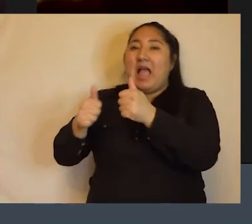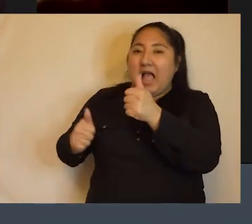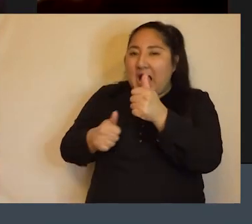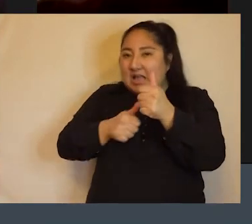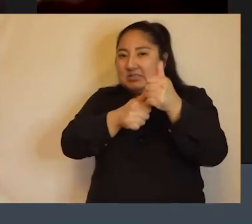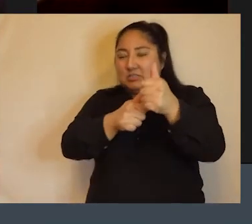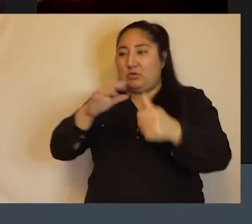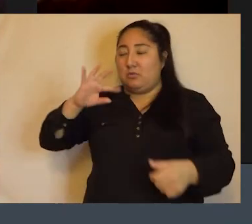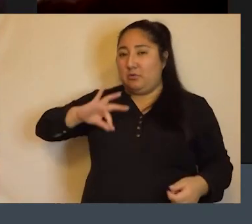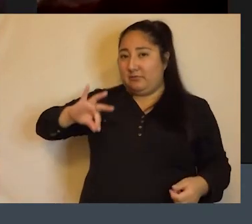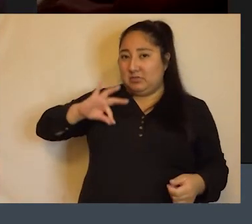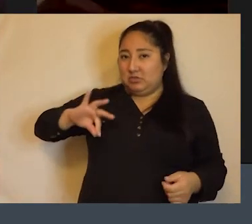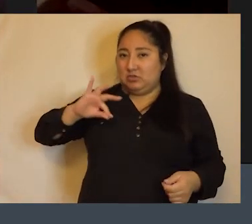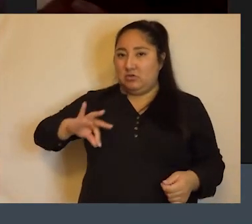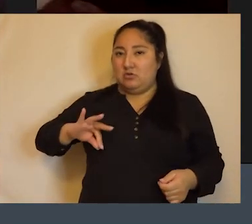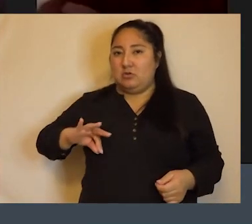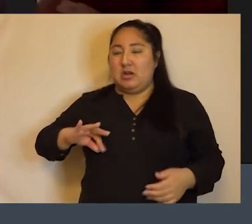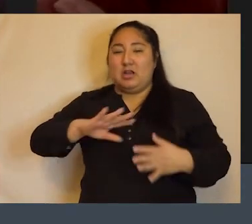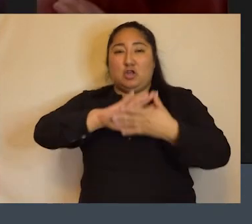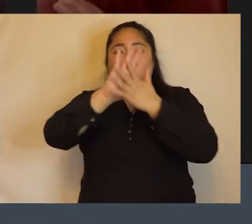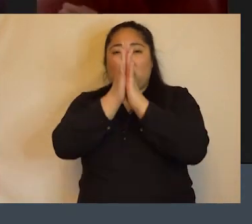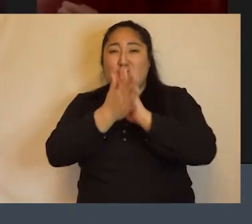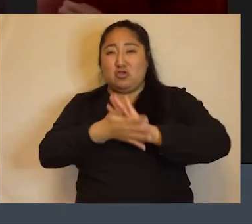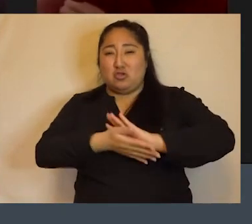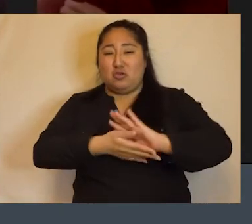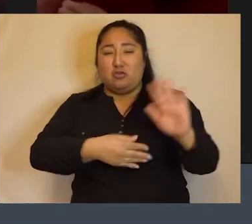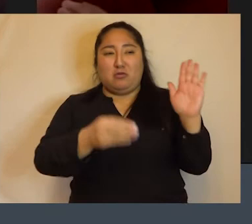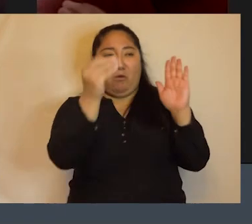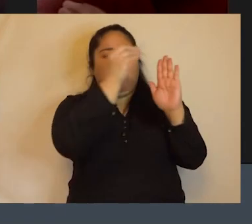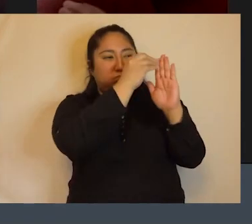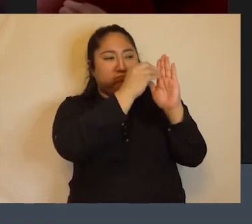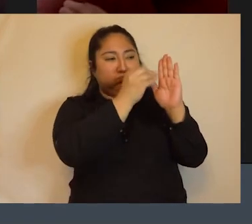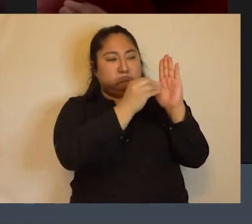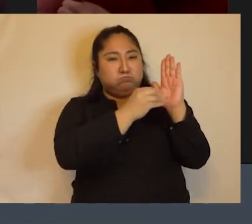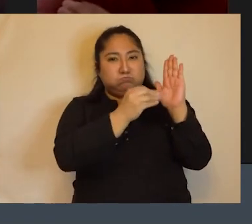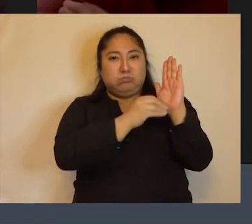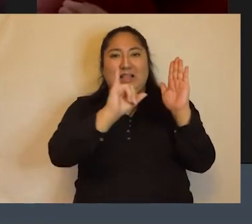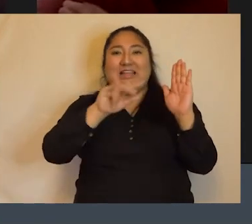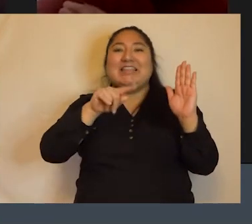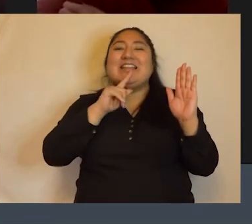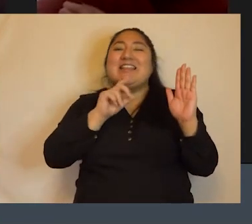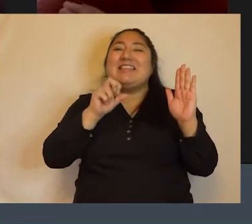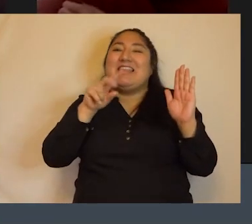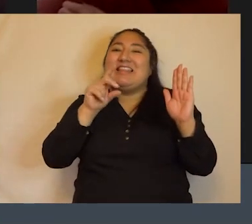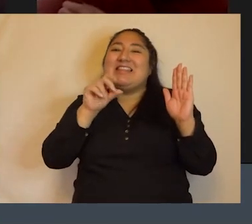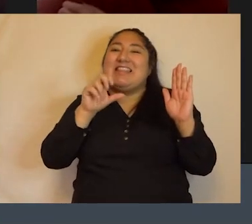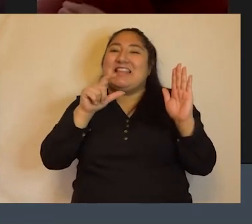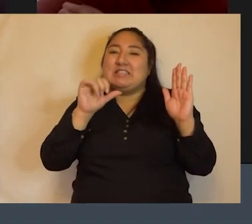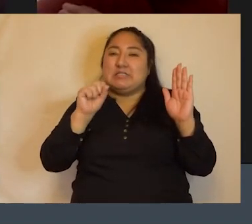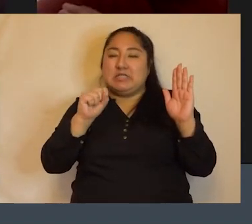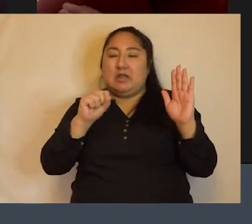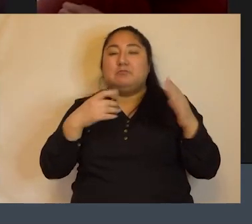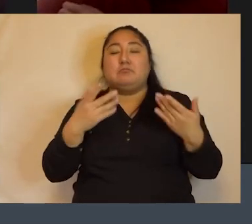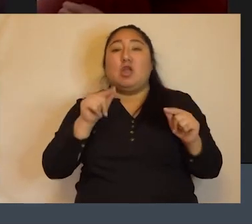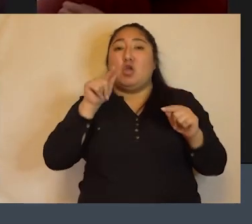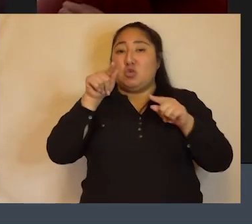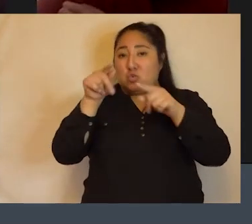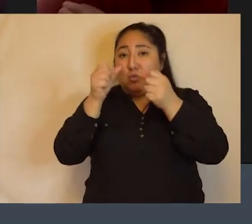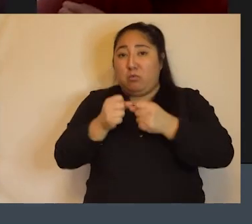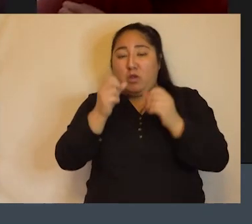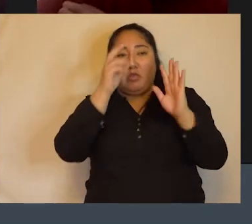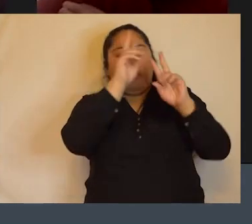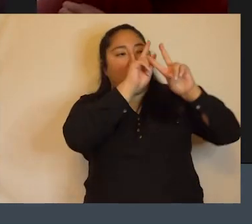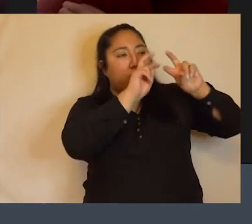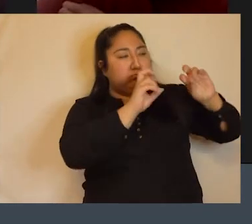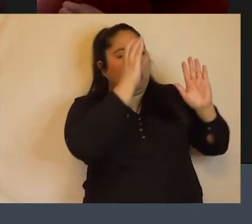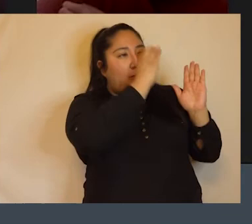asesores previsionales están todos registrados en el registro de la Superintendencia de Pensiones. ¿Ya? Pueden